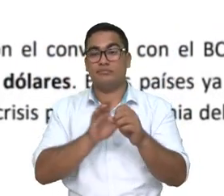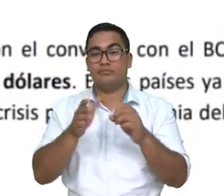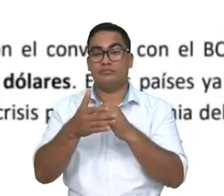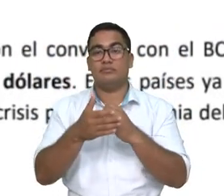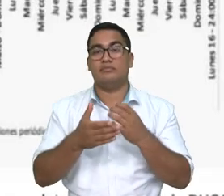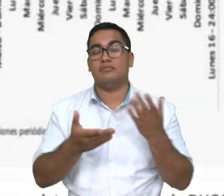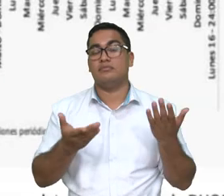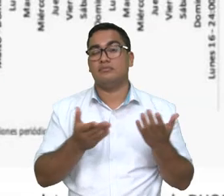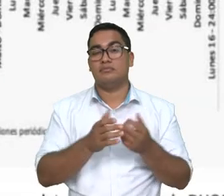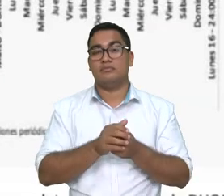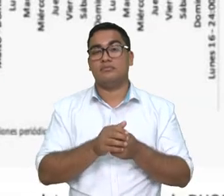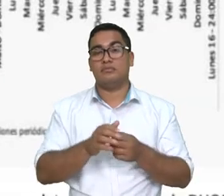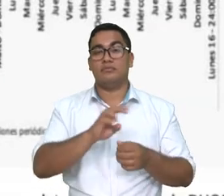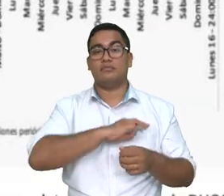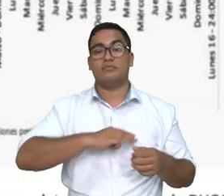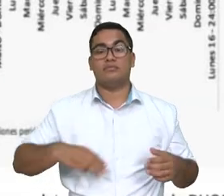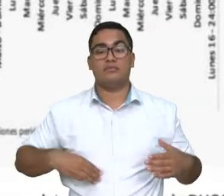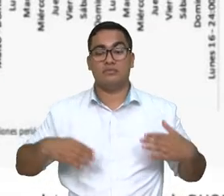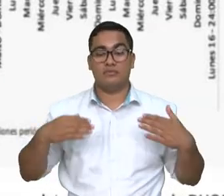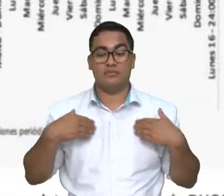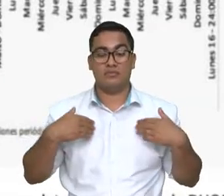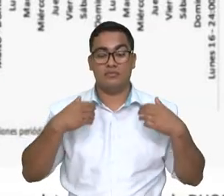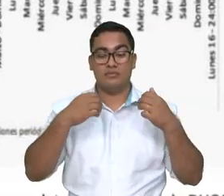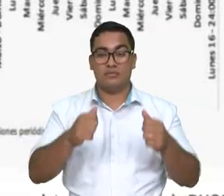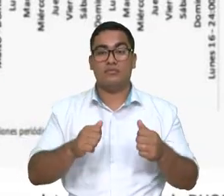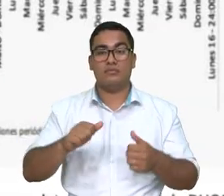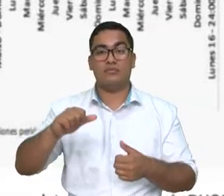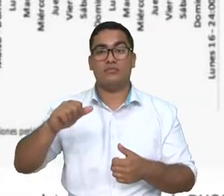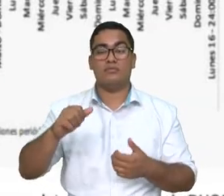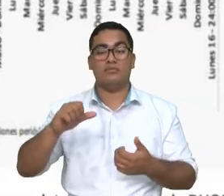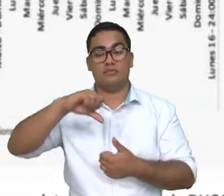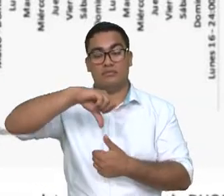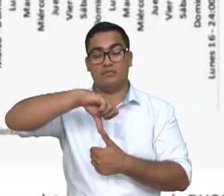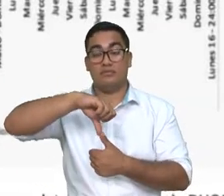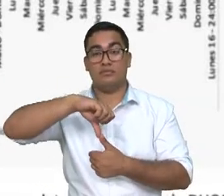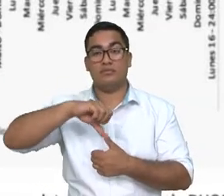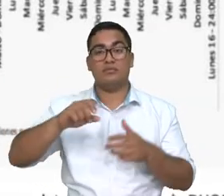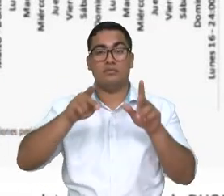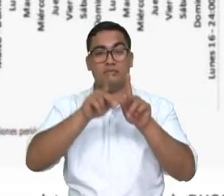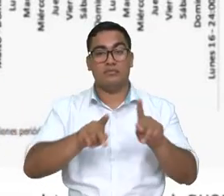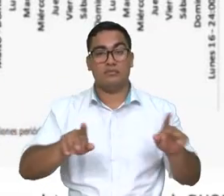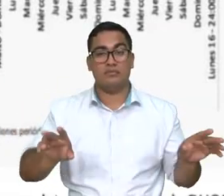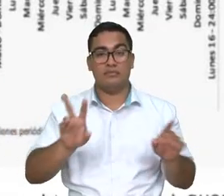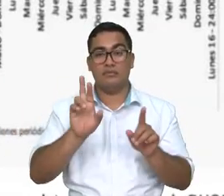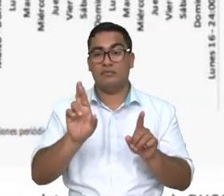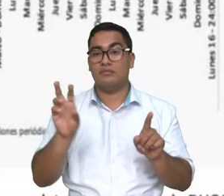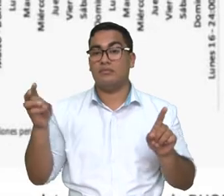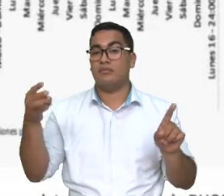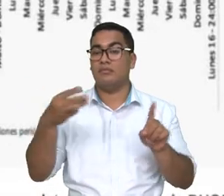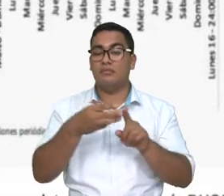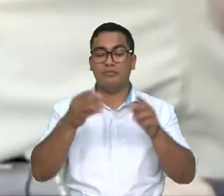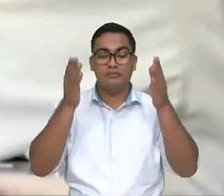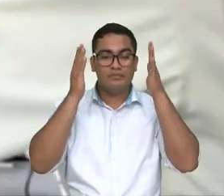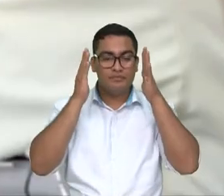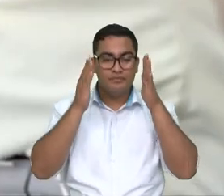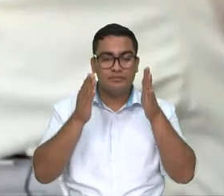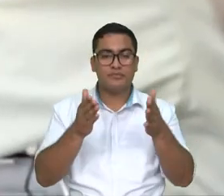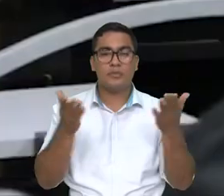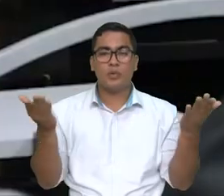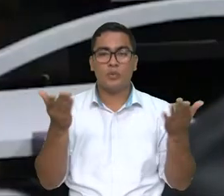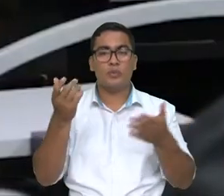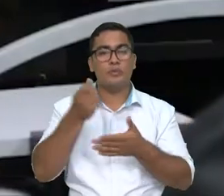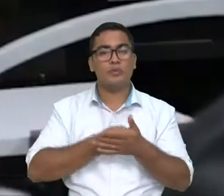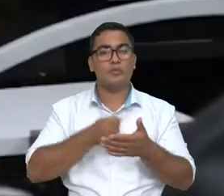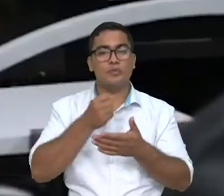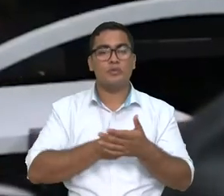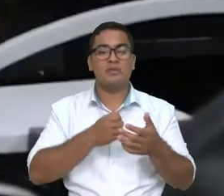que autoridades de los ministerios de salud de la región elaborarán un plan de contingencia regional orientado a complementar los esfuerzos